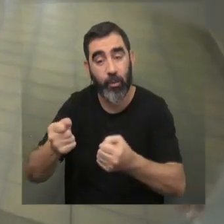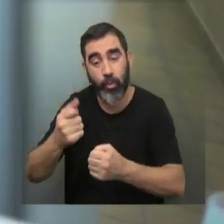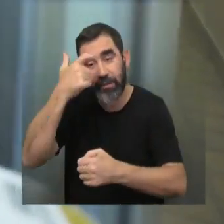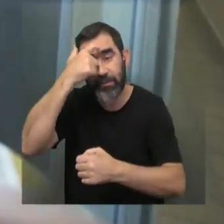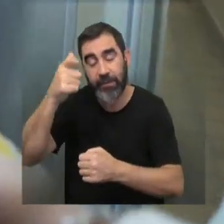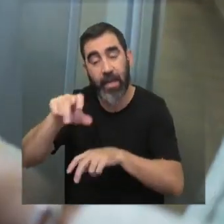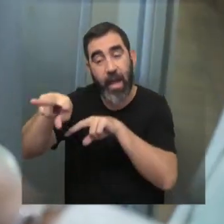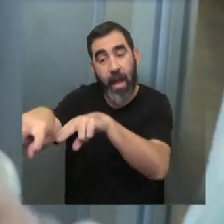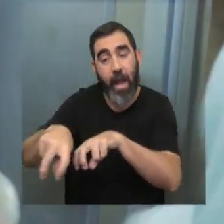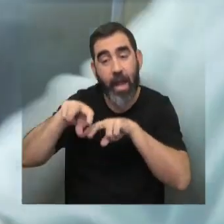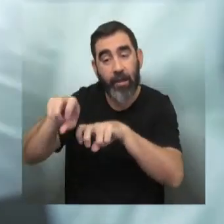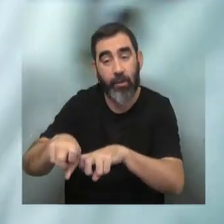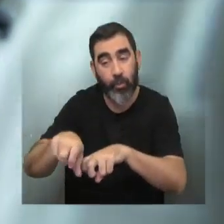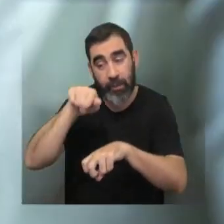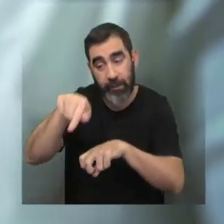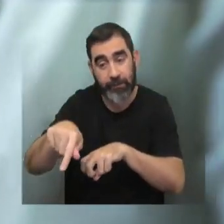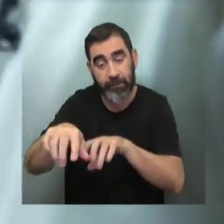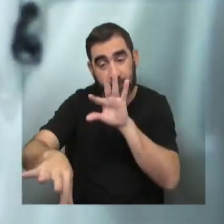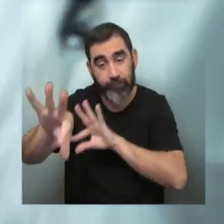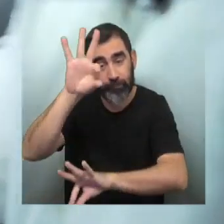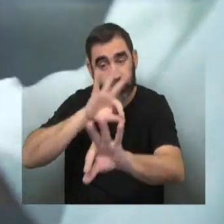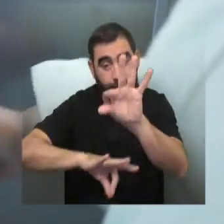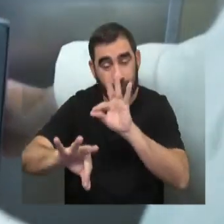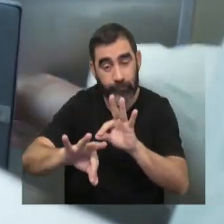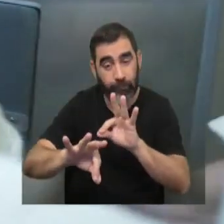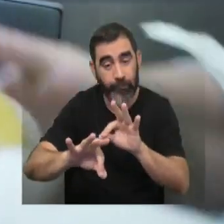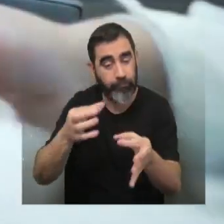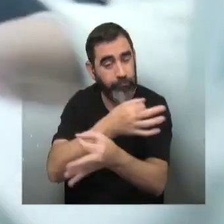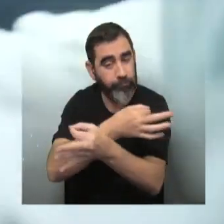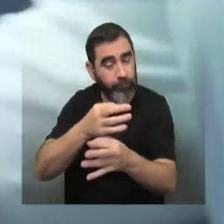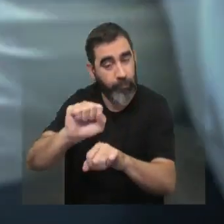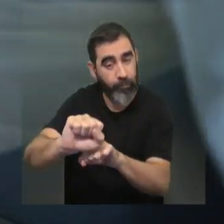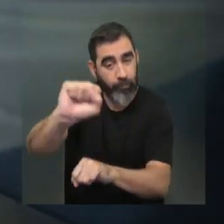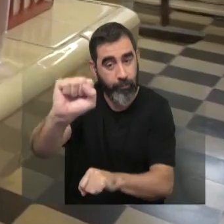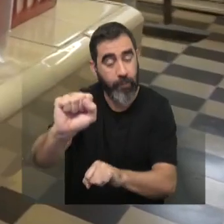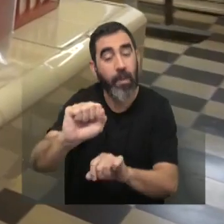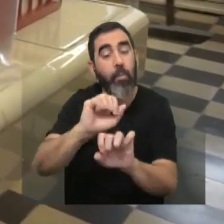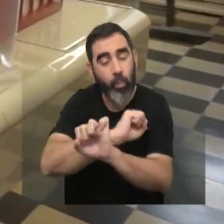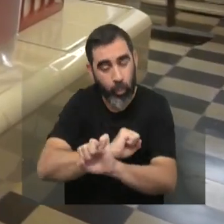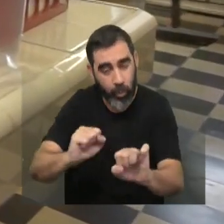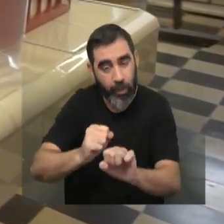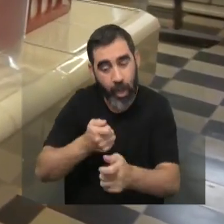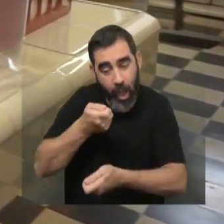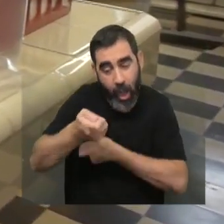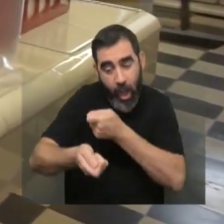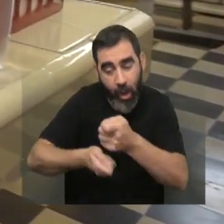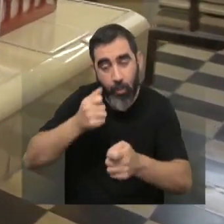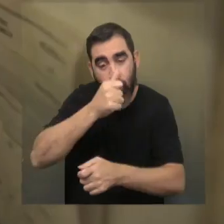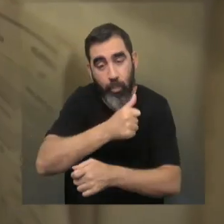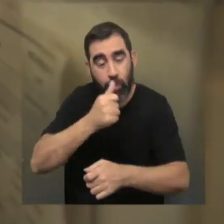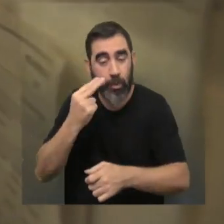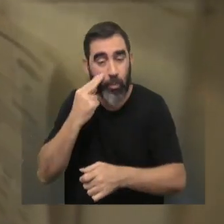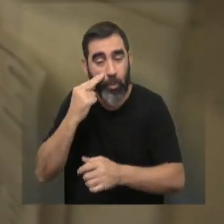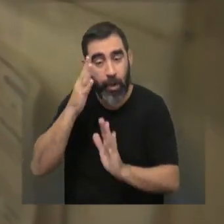ciencias agrícolas. El mismo será seleccionado tomando en cuenta su excelencia académica y su posibilidad de aporte a la solución de